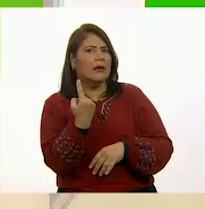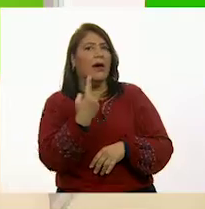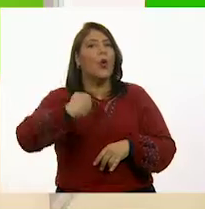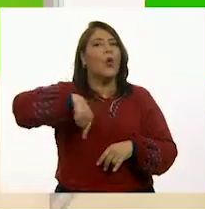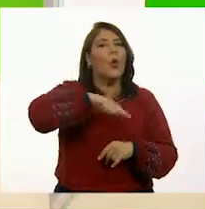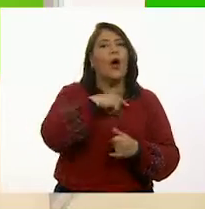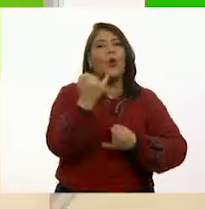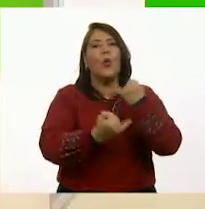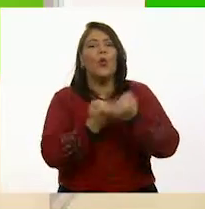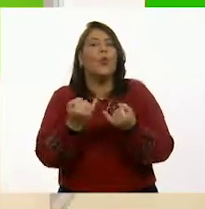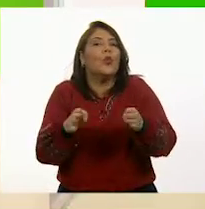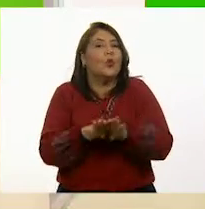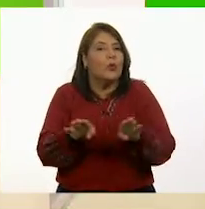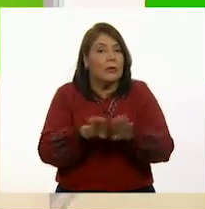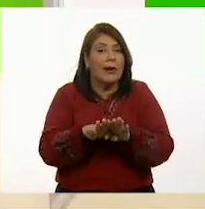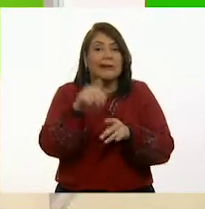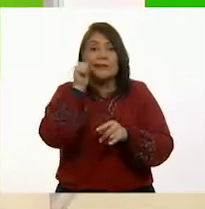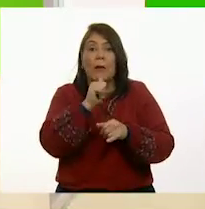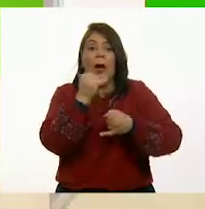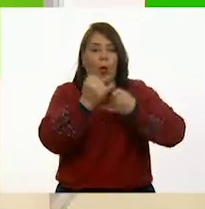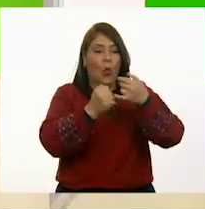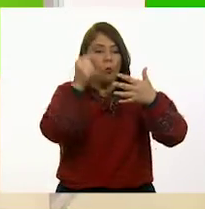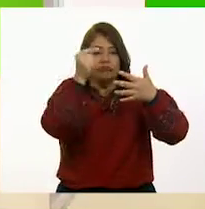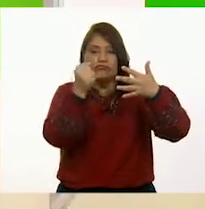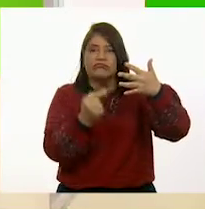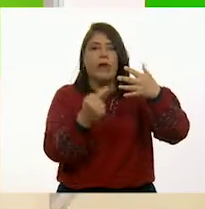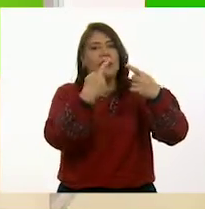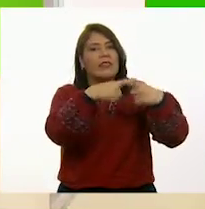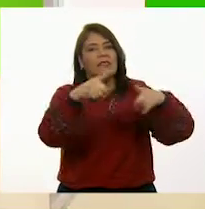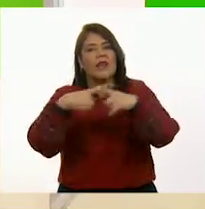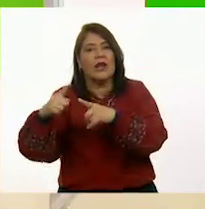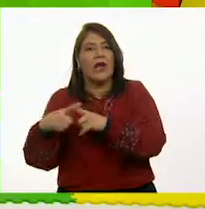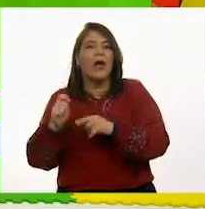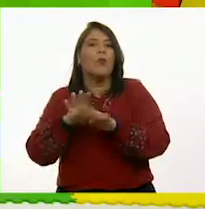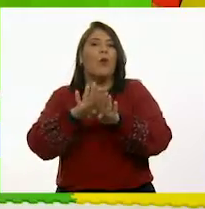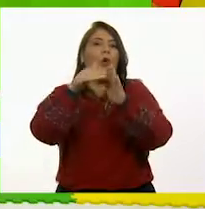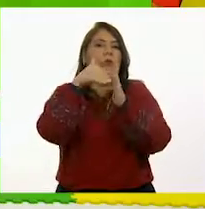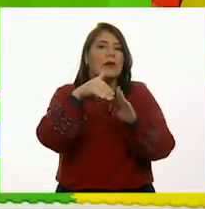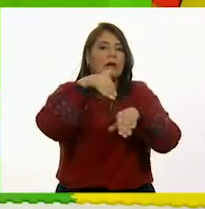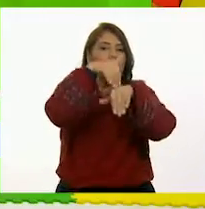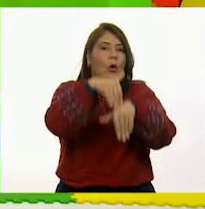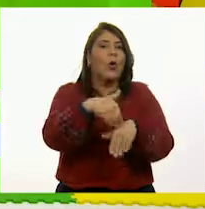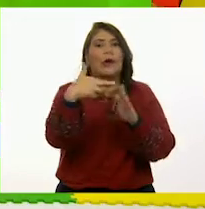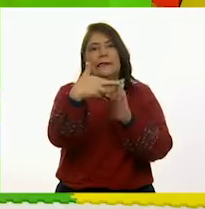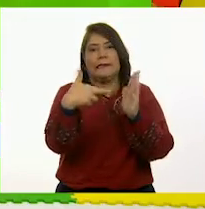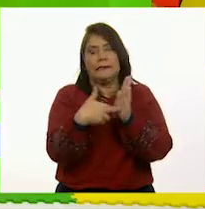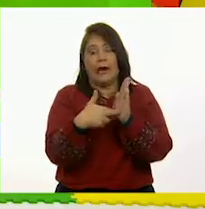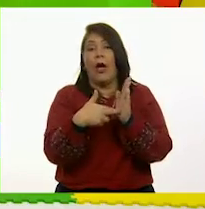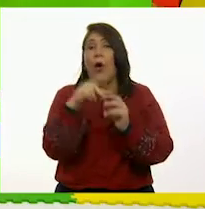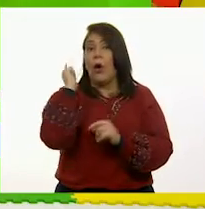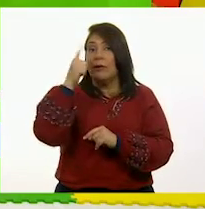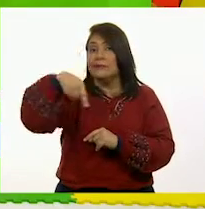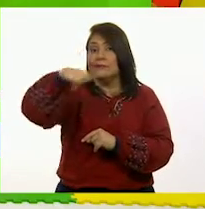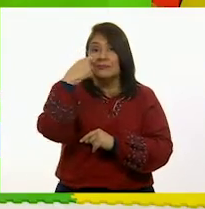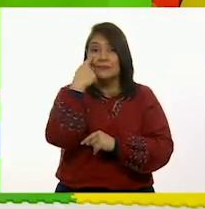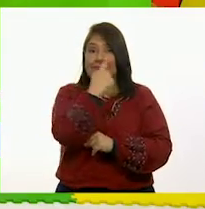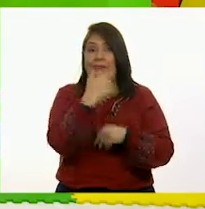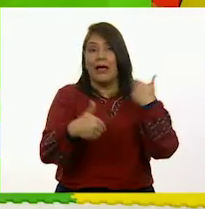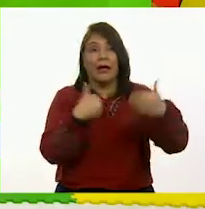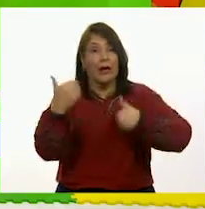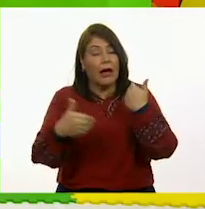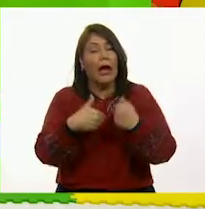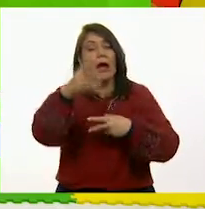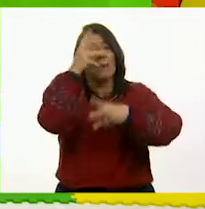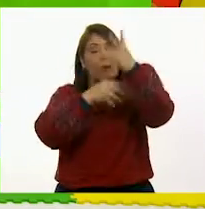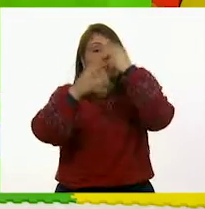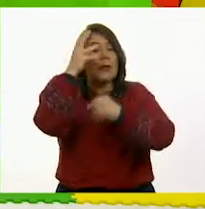cómo jugar, ya que cada juego tiene instrucciones diferentes. Esperamos que se hayan divertido y hayan aprendido